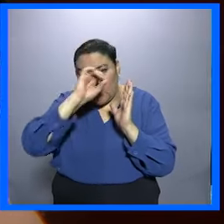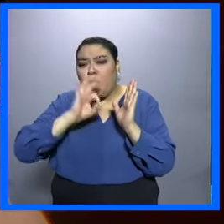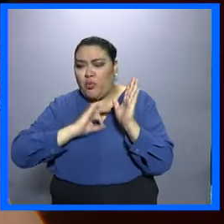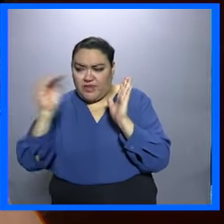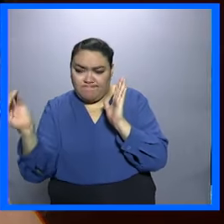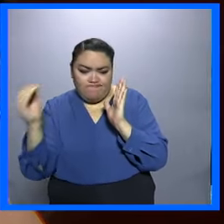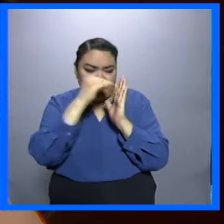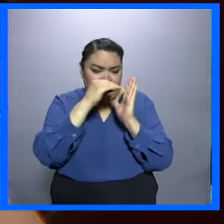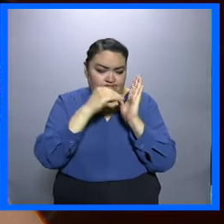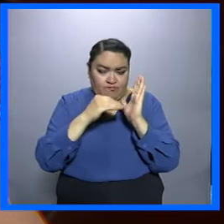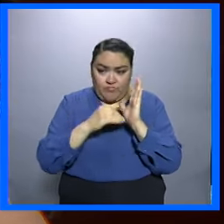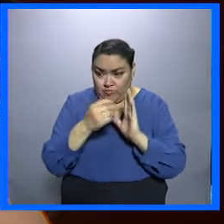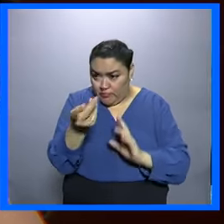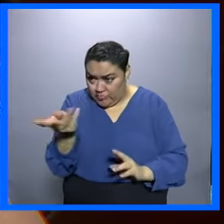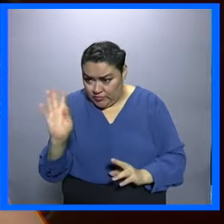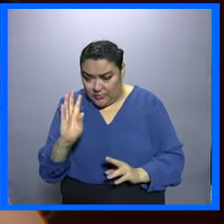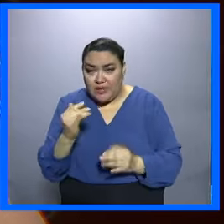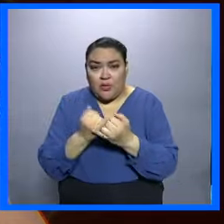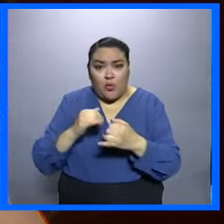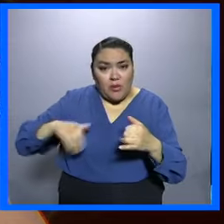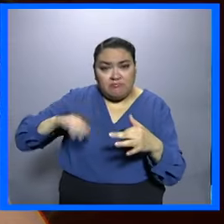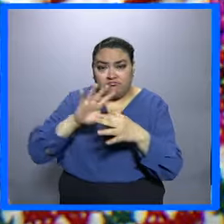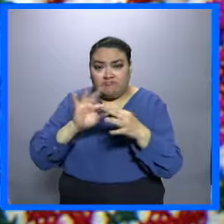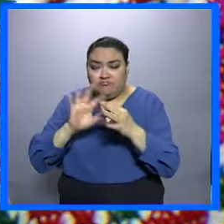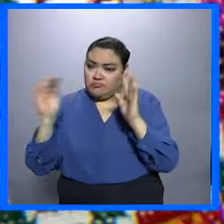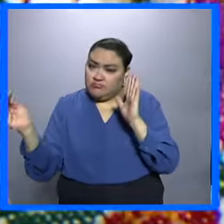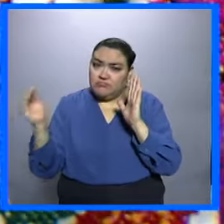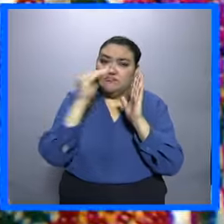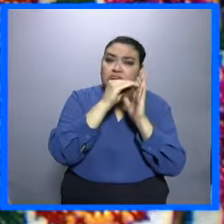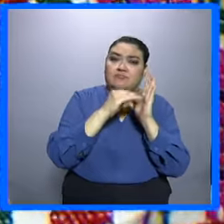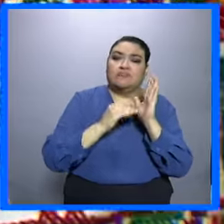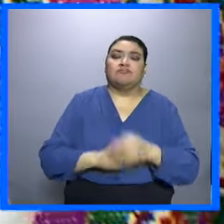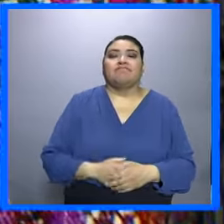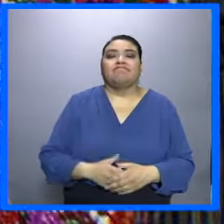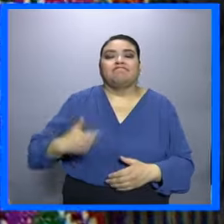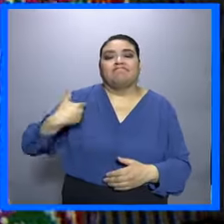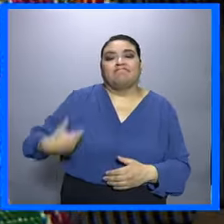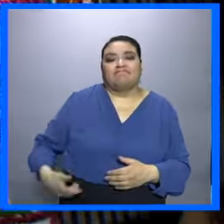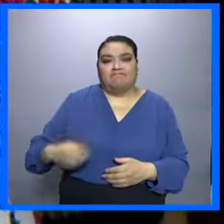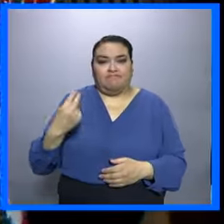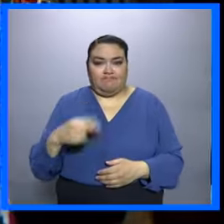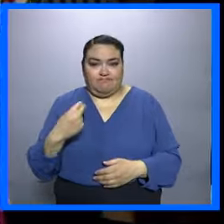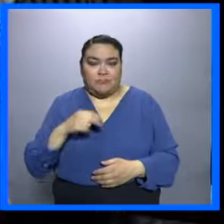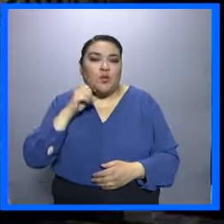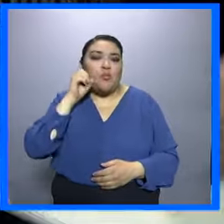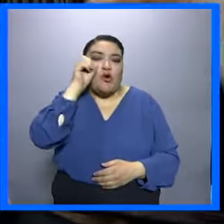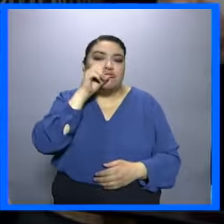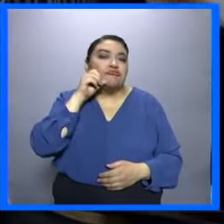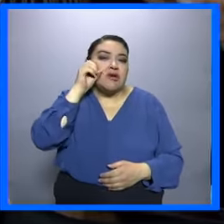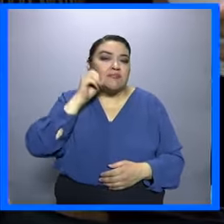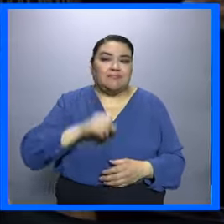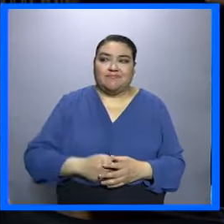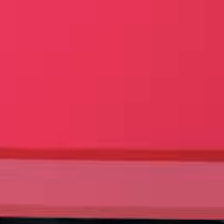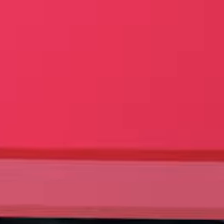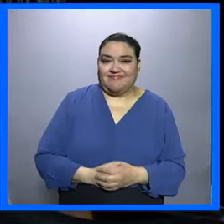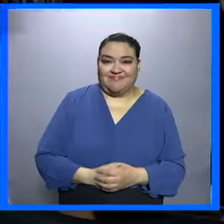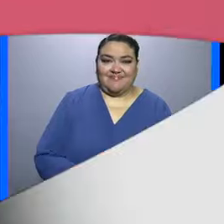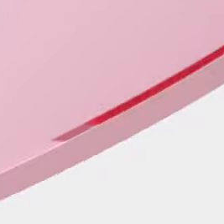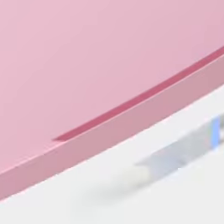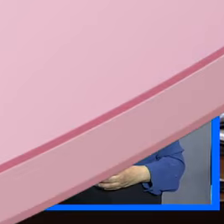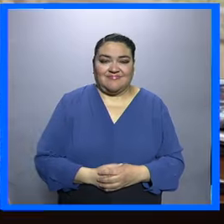que ustedes han estado mencionando. Para Plural TV, Oscar González.